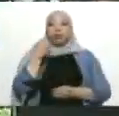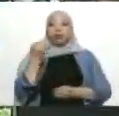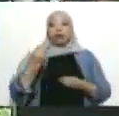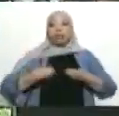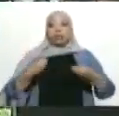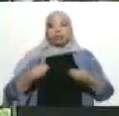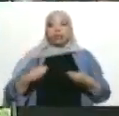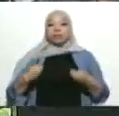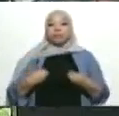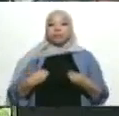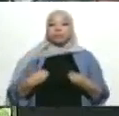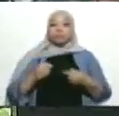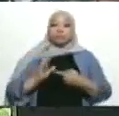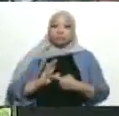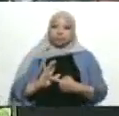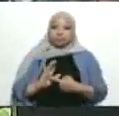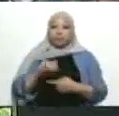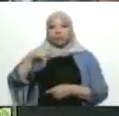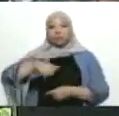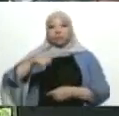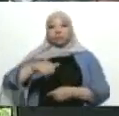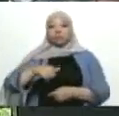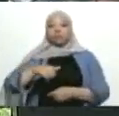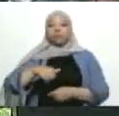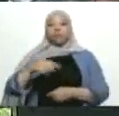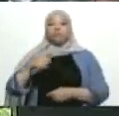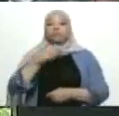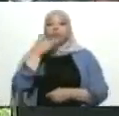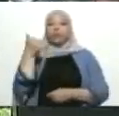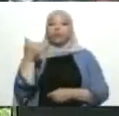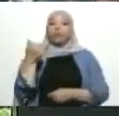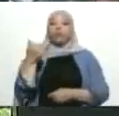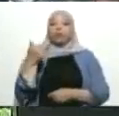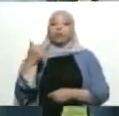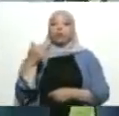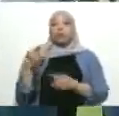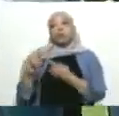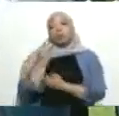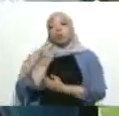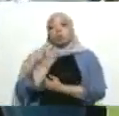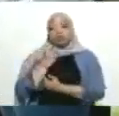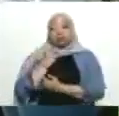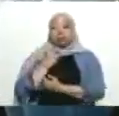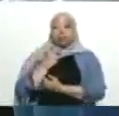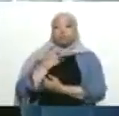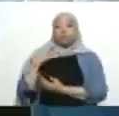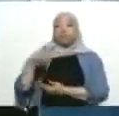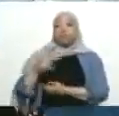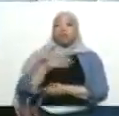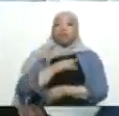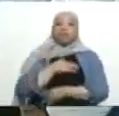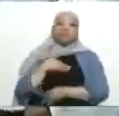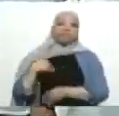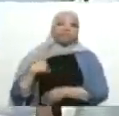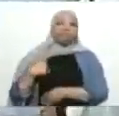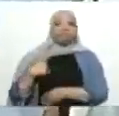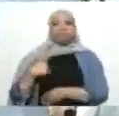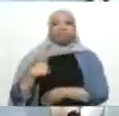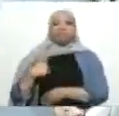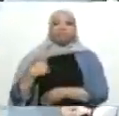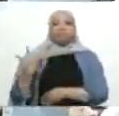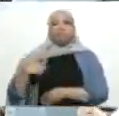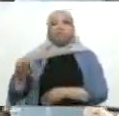vida. ¿Y qué recibieron? Bueno, hoy son tratados como traidores y a los traidores no los quiere nadie. Mientras que del lado